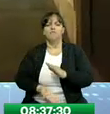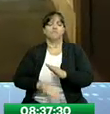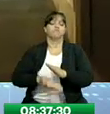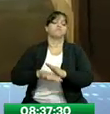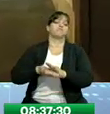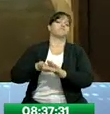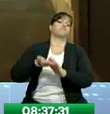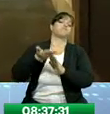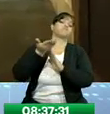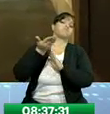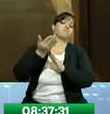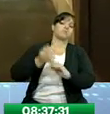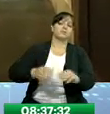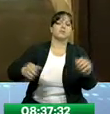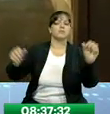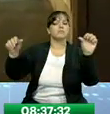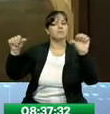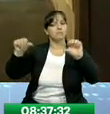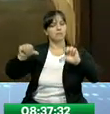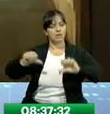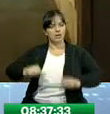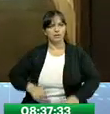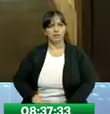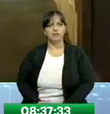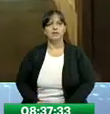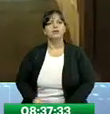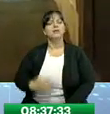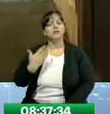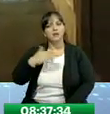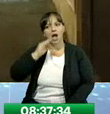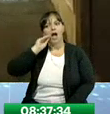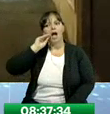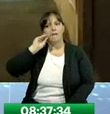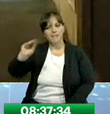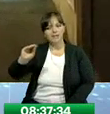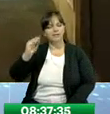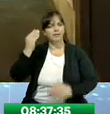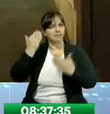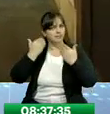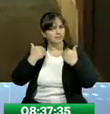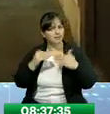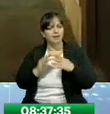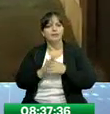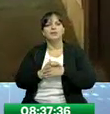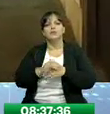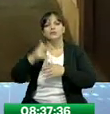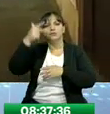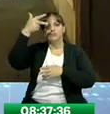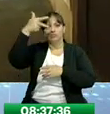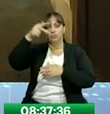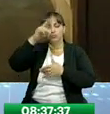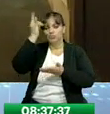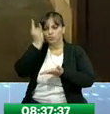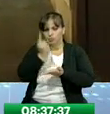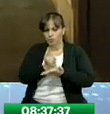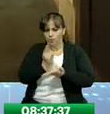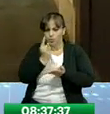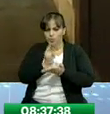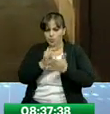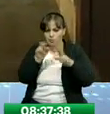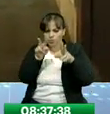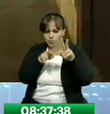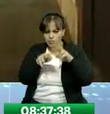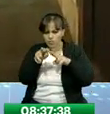sancionado en la primera llamada atención que va a pasar verificando el tema viendo los vídeos que ya han presentado se va a proceder el derecho a la